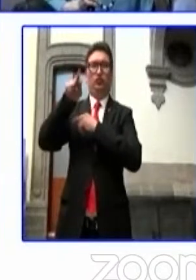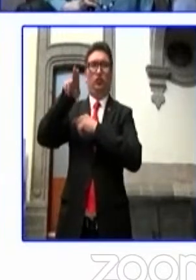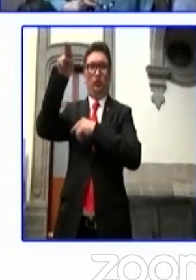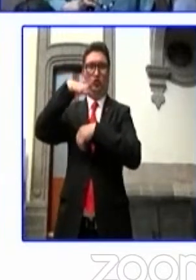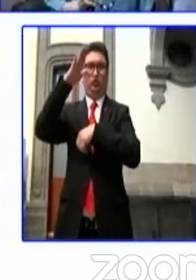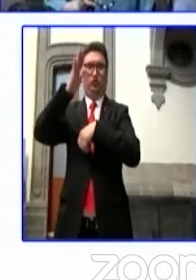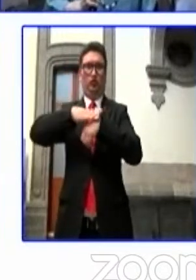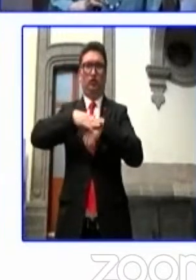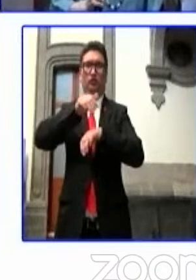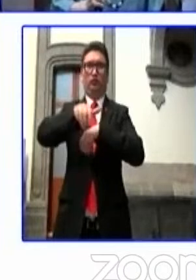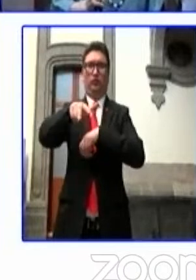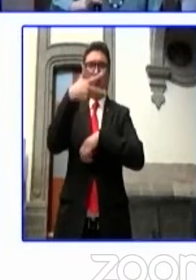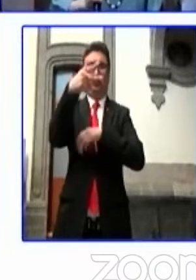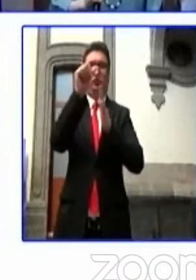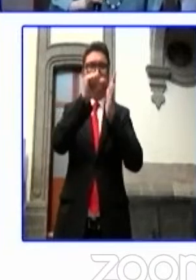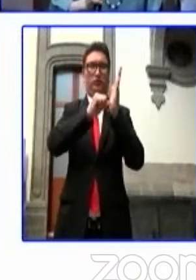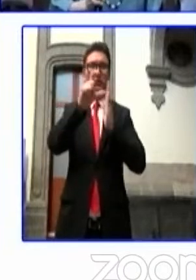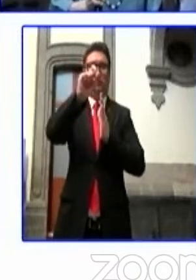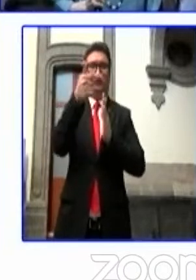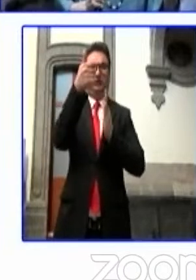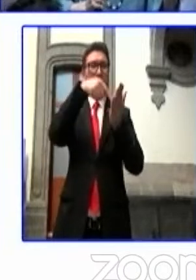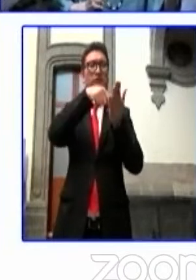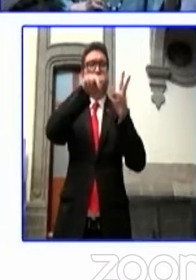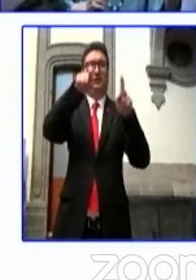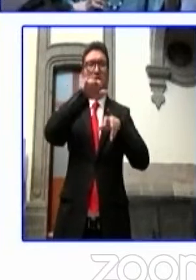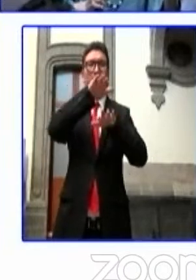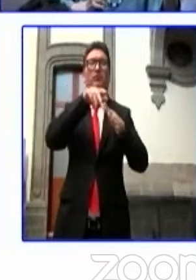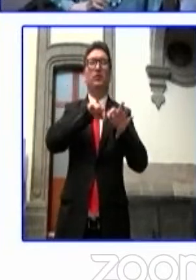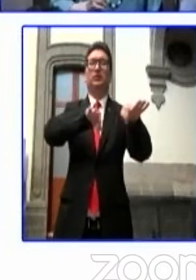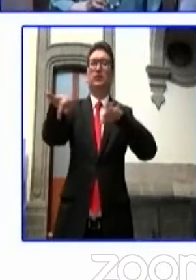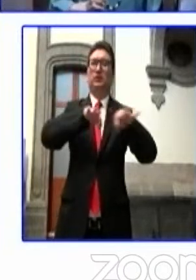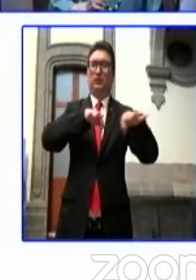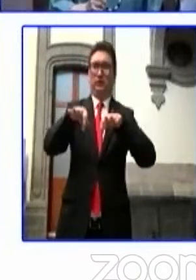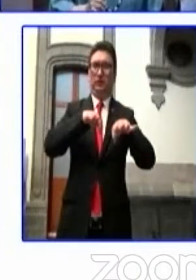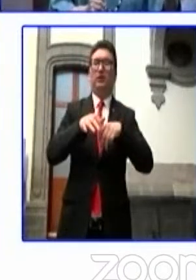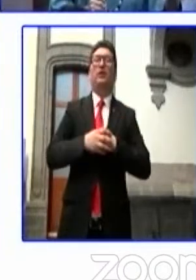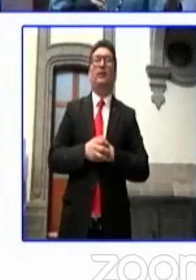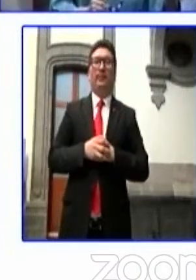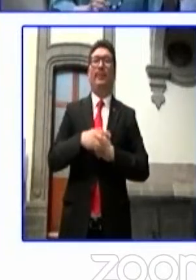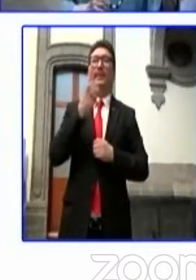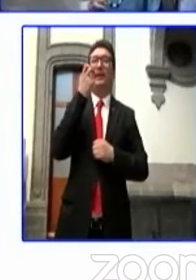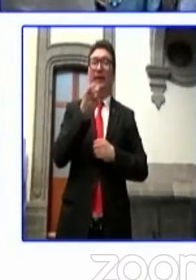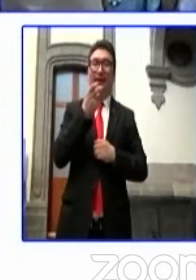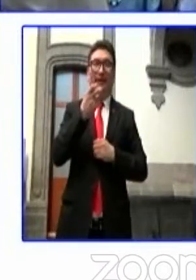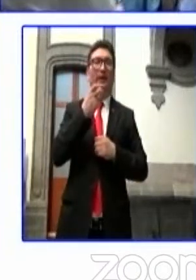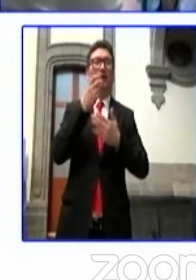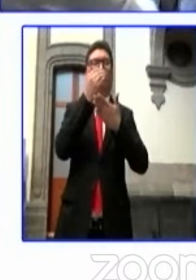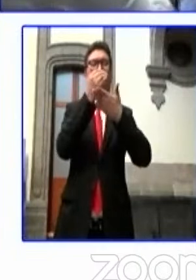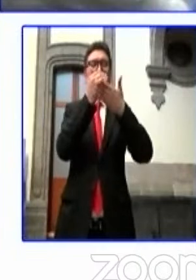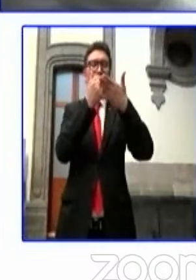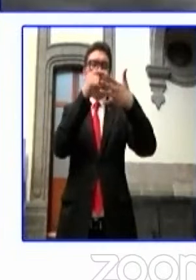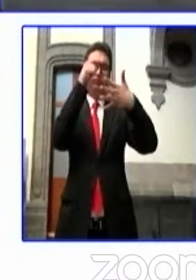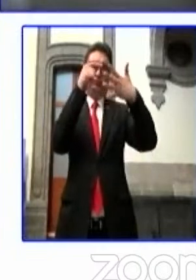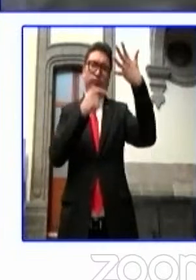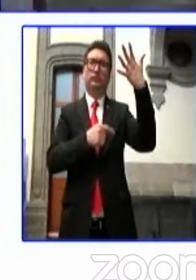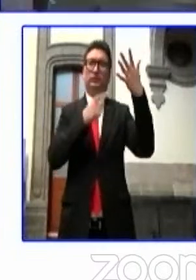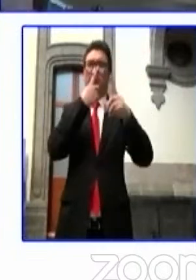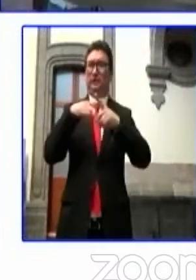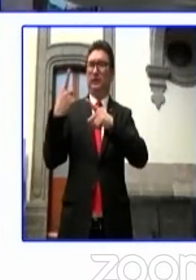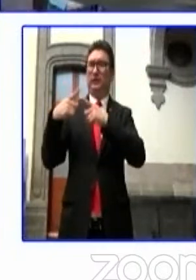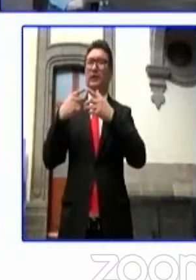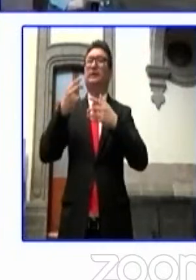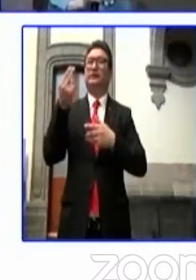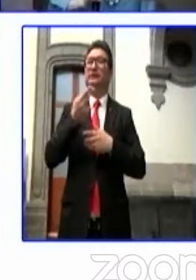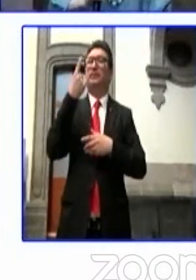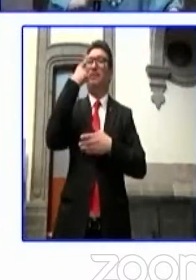el artículo 27 que se refiere al trabajo y al empleo, porque ahí vienen todos los elementos necesarios para